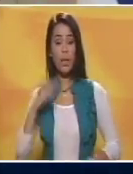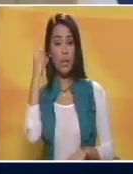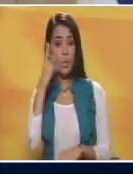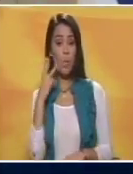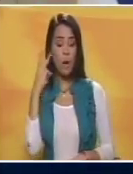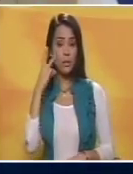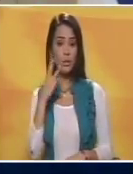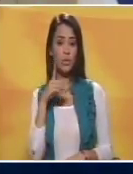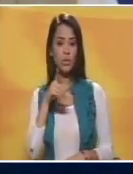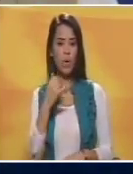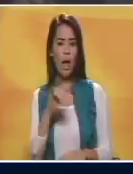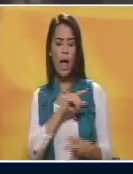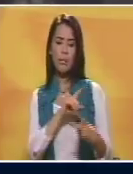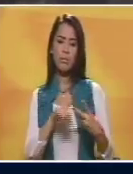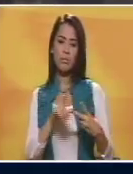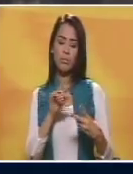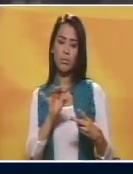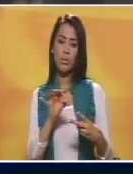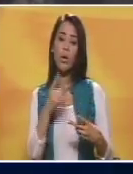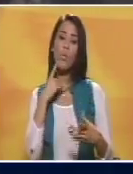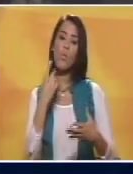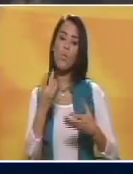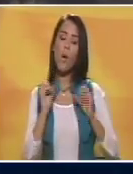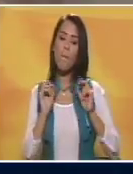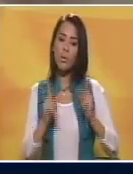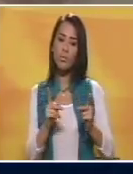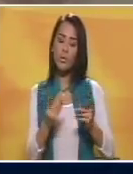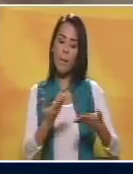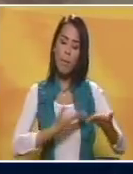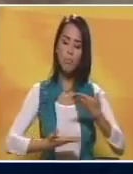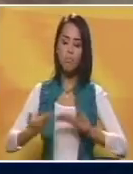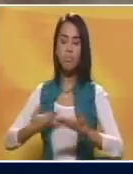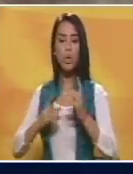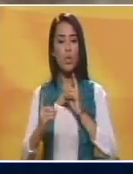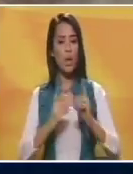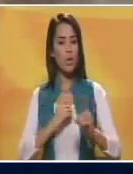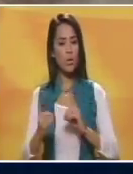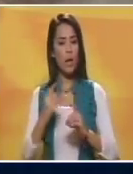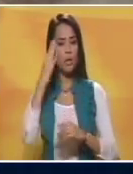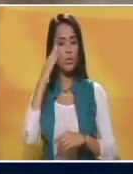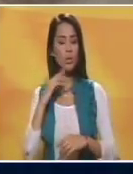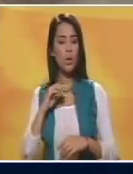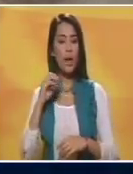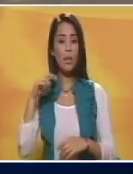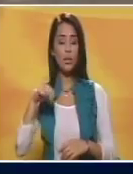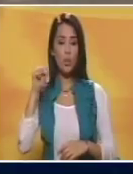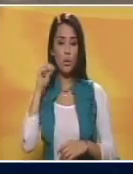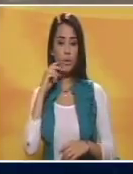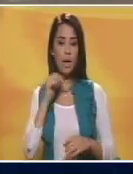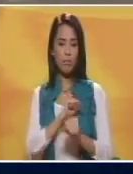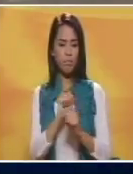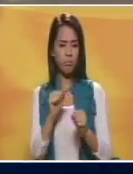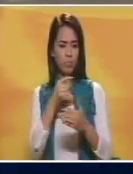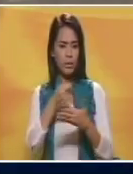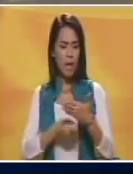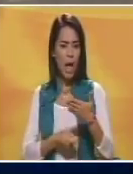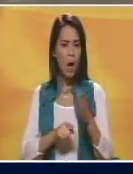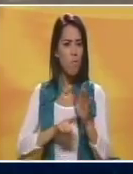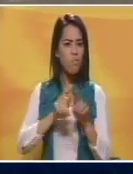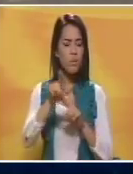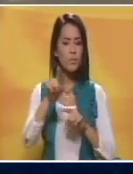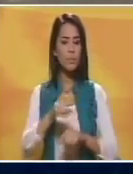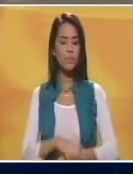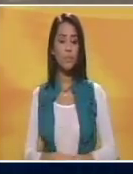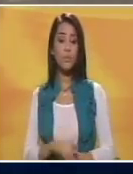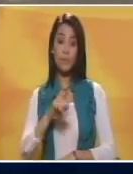Washington crean una gran oportunidad para dialogar con Corea del Norte sobre su posible desnuclearización. En rueda de prensa en Surcorea,